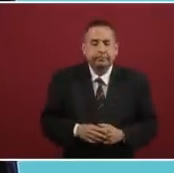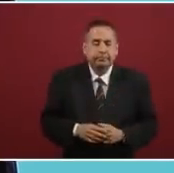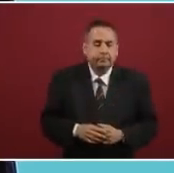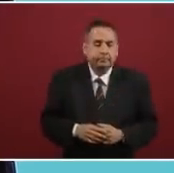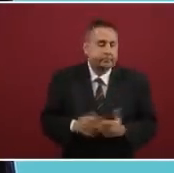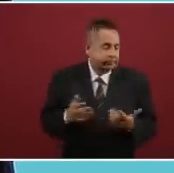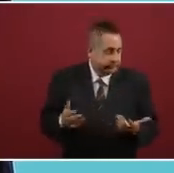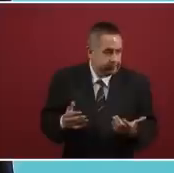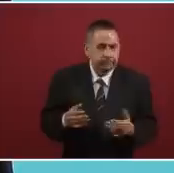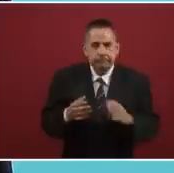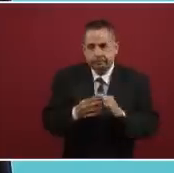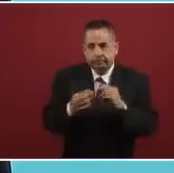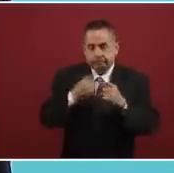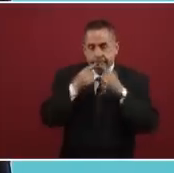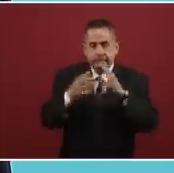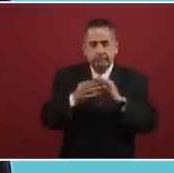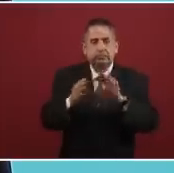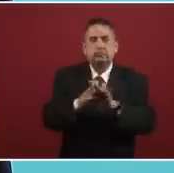Entonces,